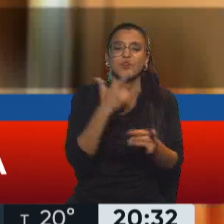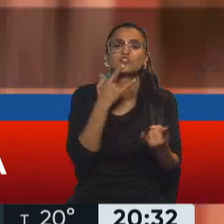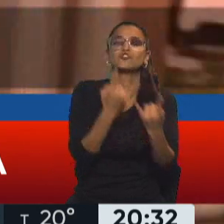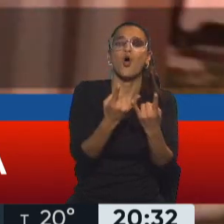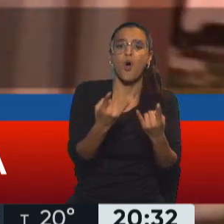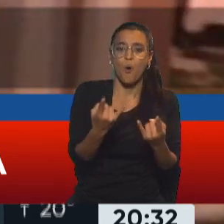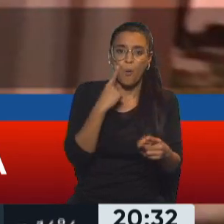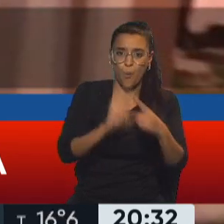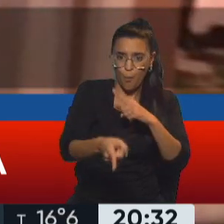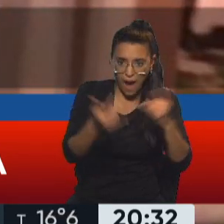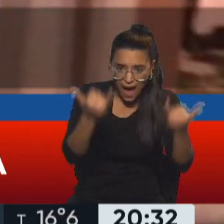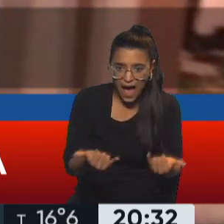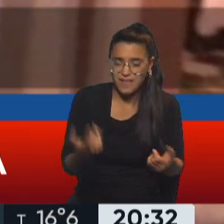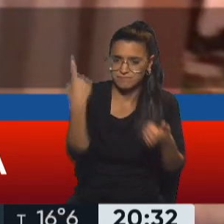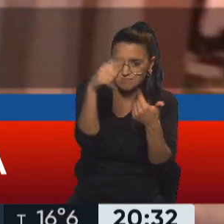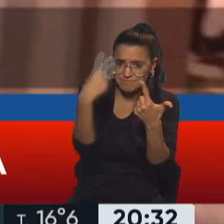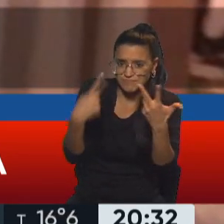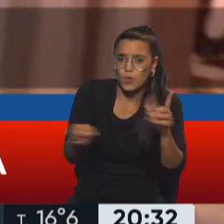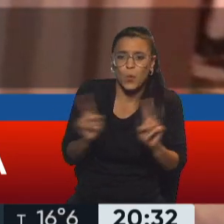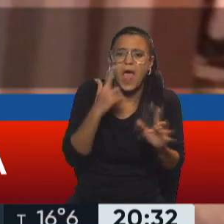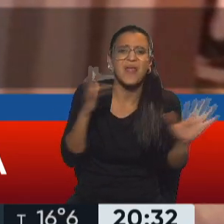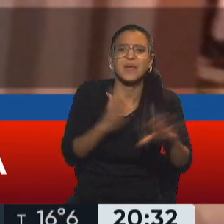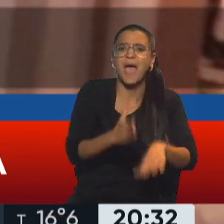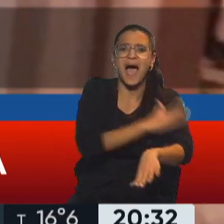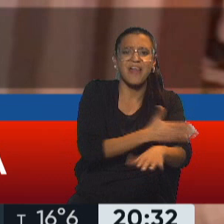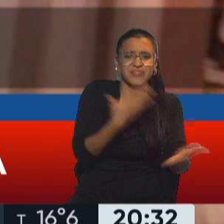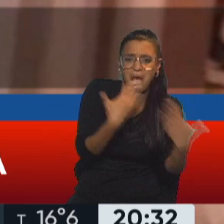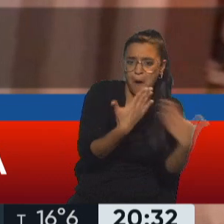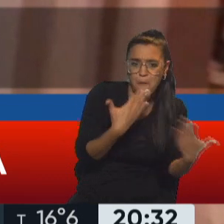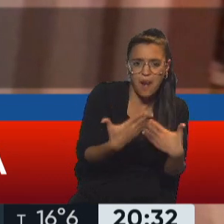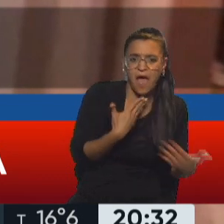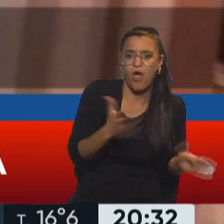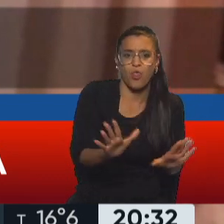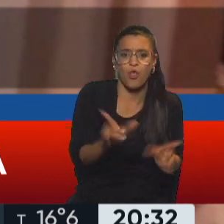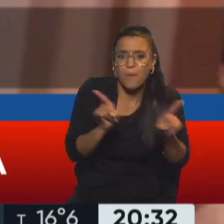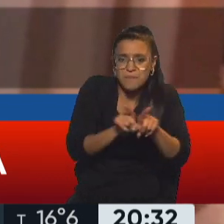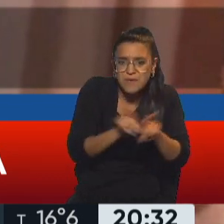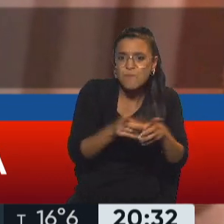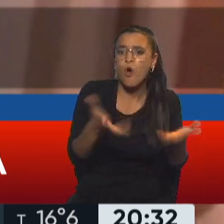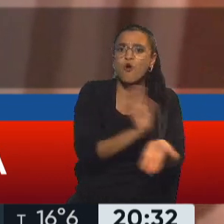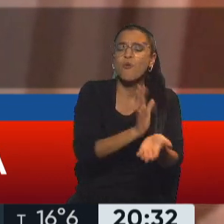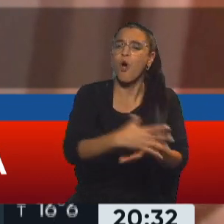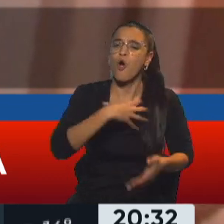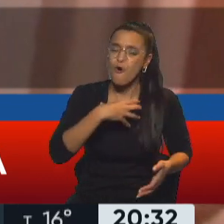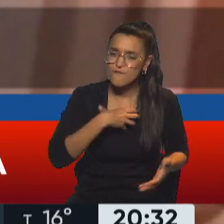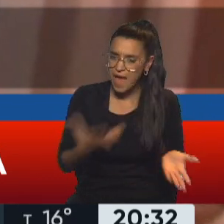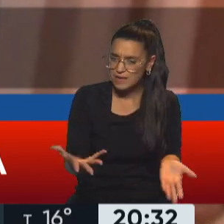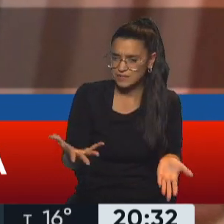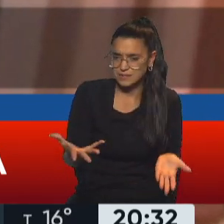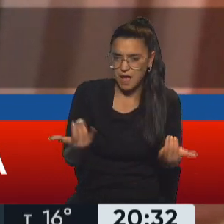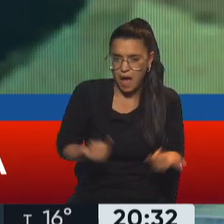en vivo, etcétera, etcétera, que nada tiene que ver con lo hablado, como te dije bien, Juan, hace un ratito, en un marco de relativa confianza,